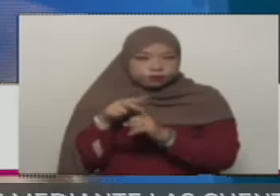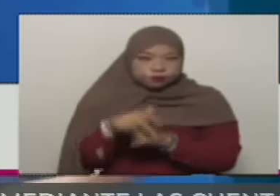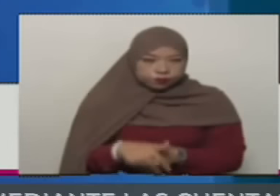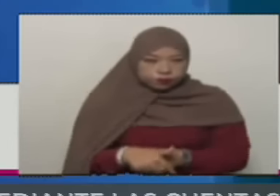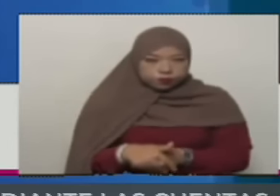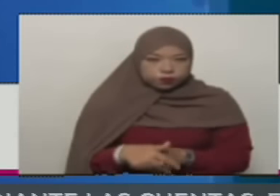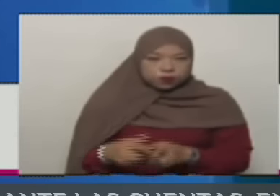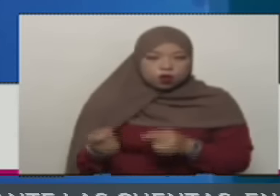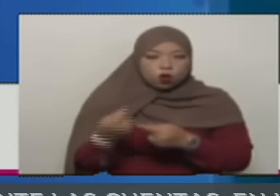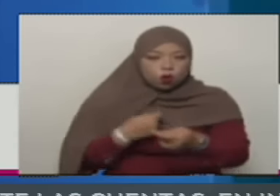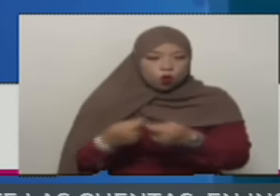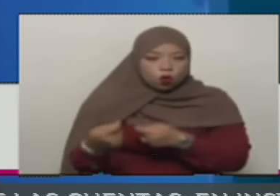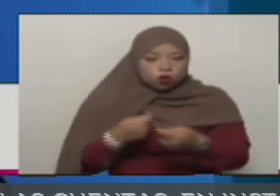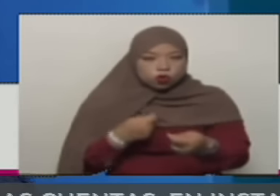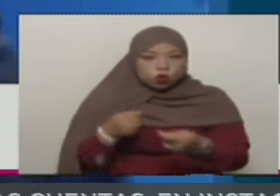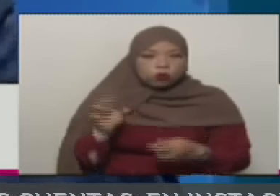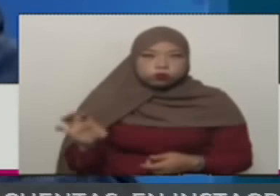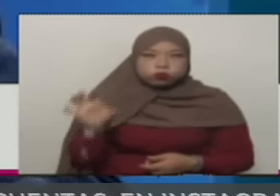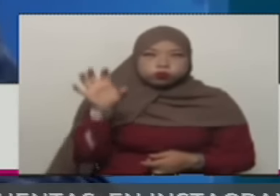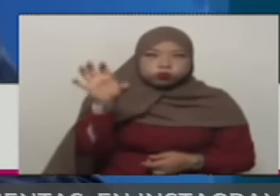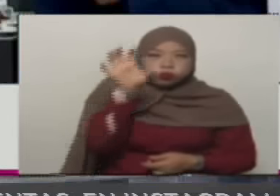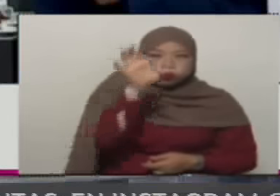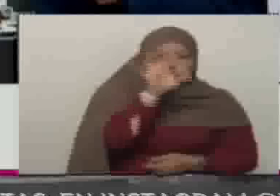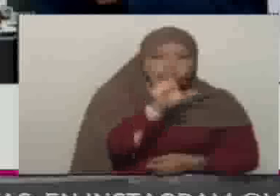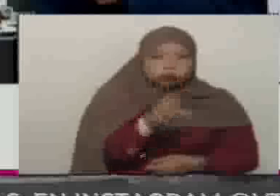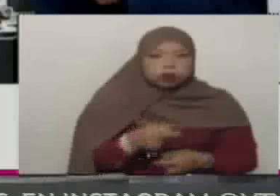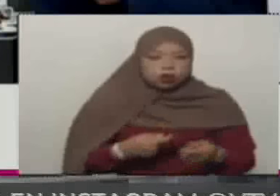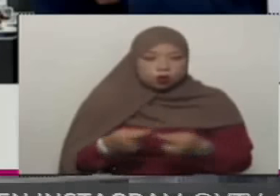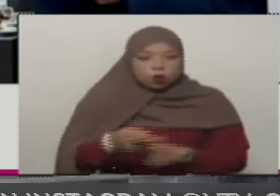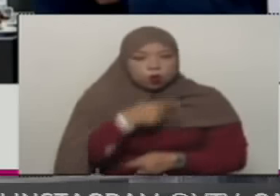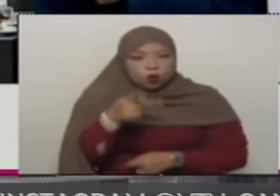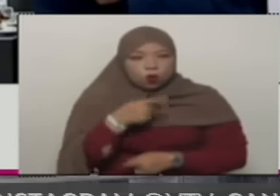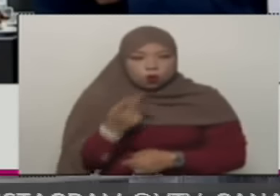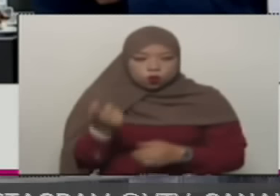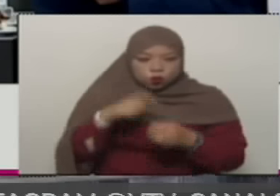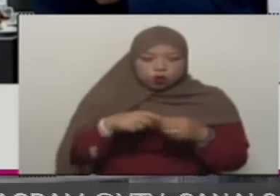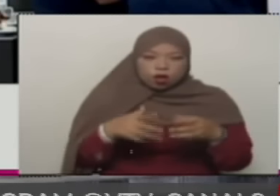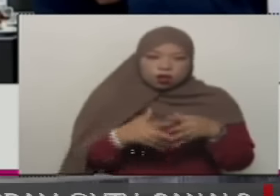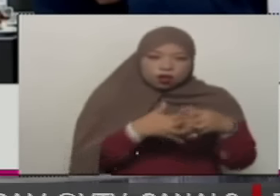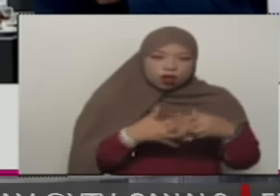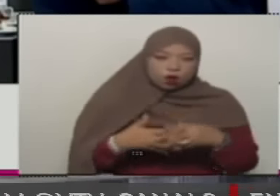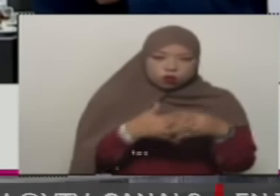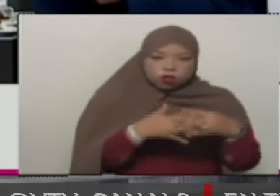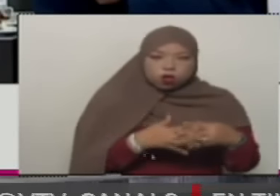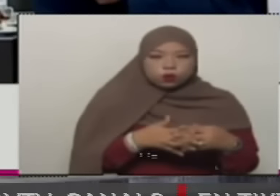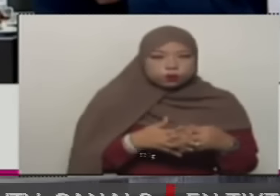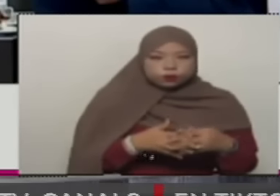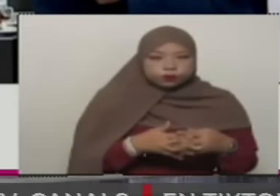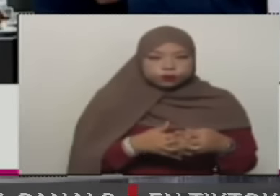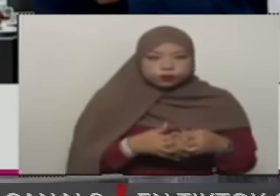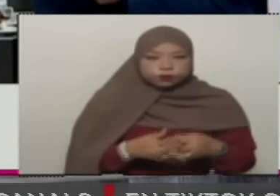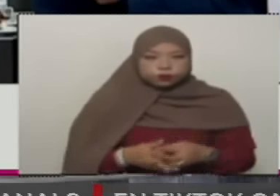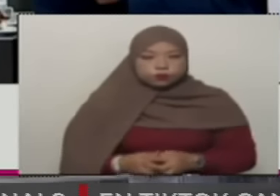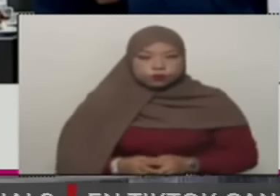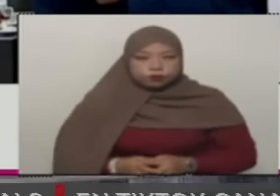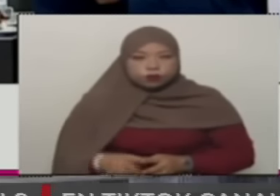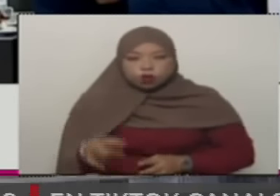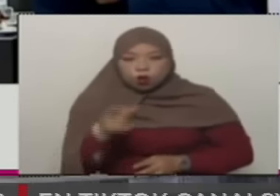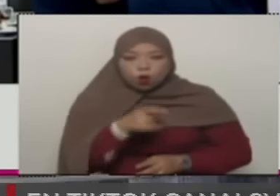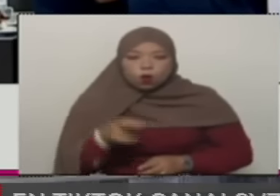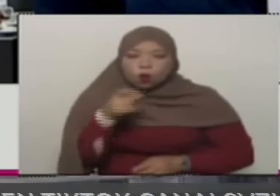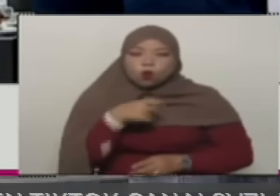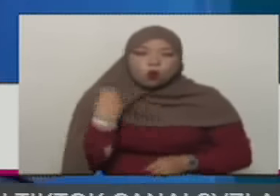en control del planeta. Ellos no piensan en la política interna de Estados Unidos solamente. Ellos están buscando